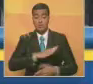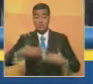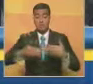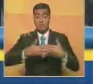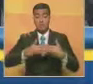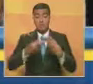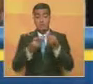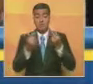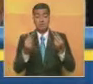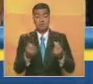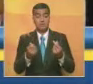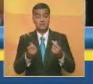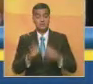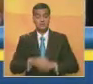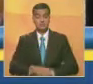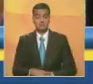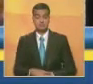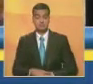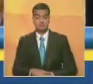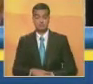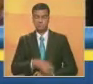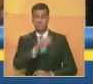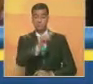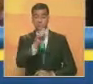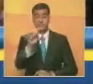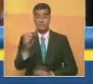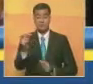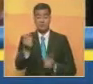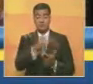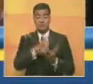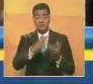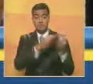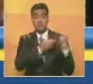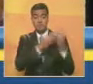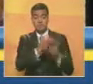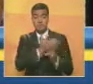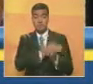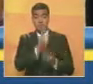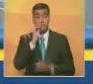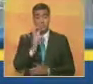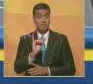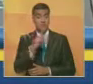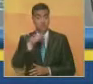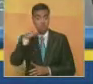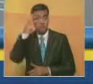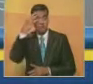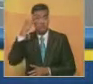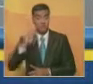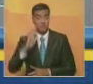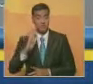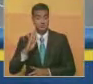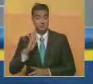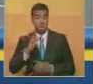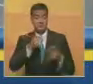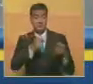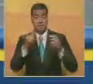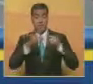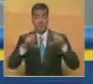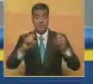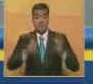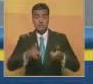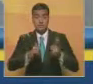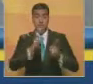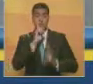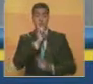bancarias del exfuncionario recordemos que aponte aponte fue destituido de su cargo tras haber sido denunciado por presuntamente haberle entregado una credencial a